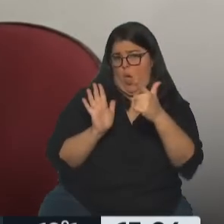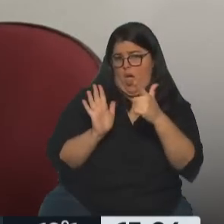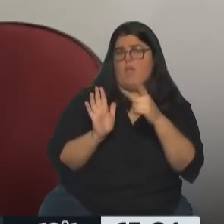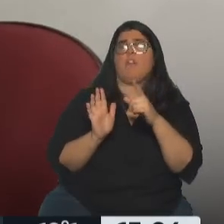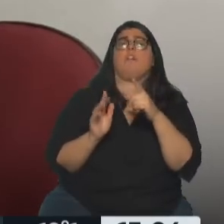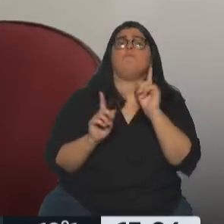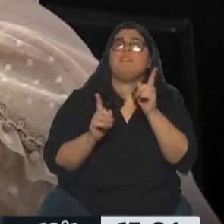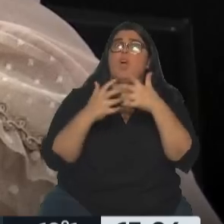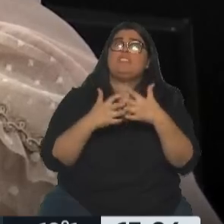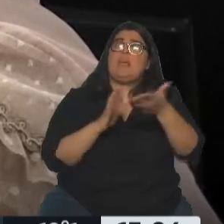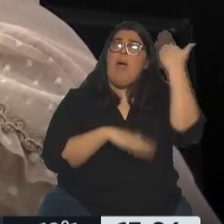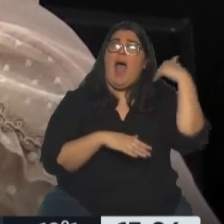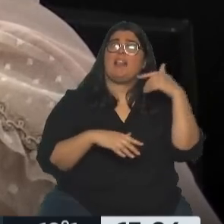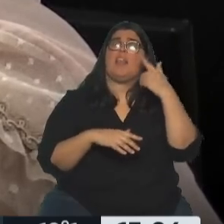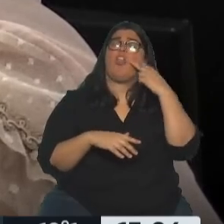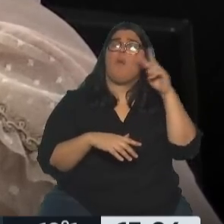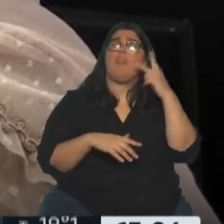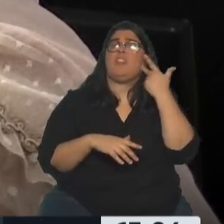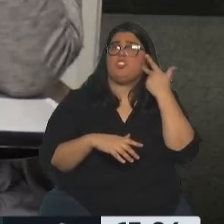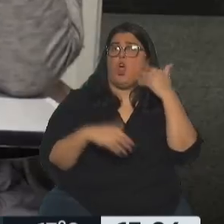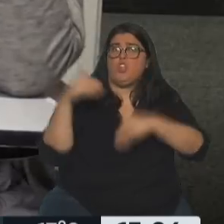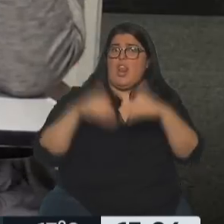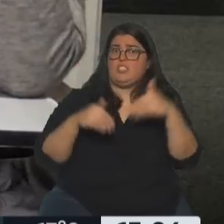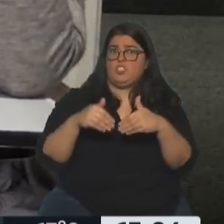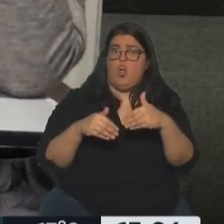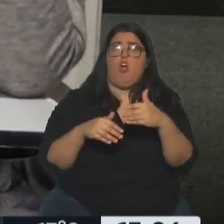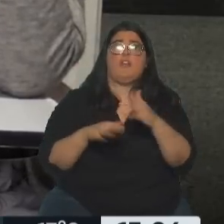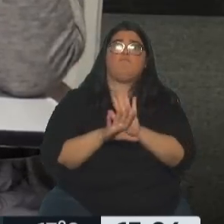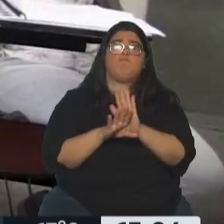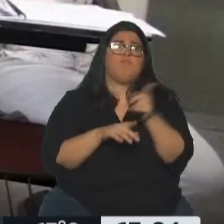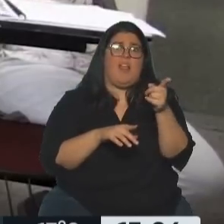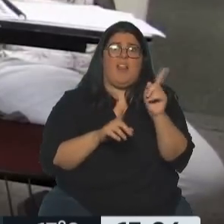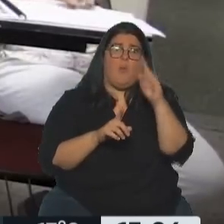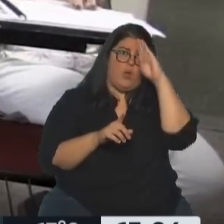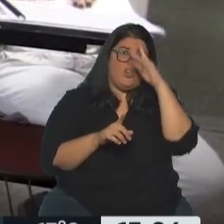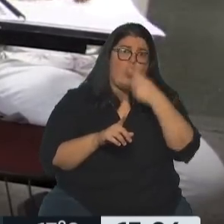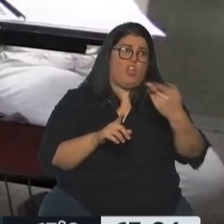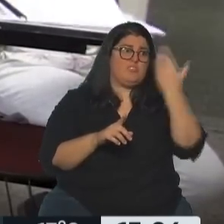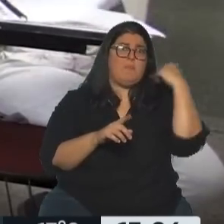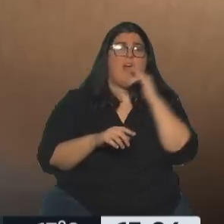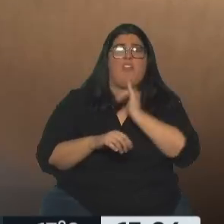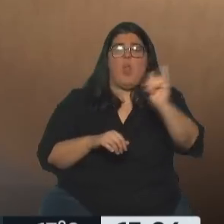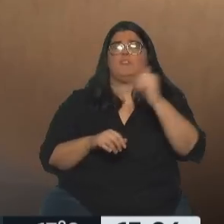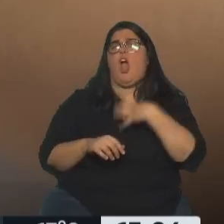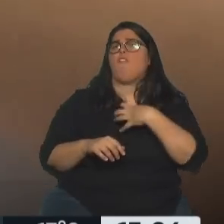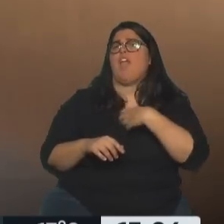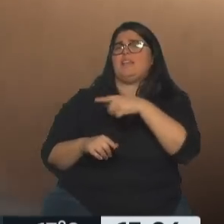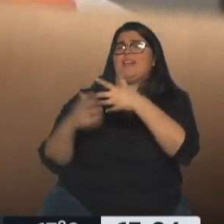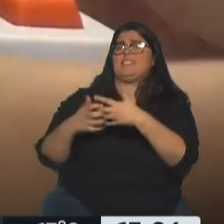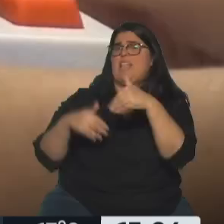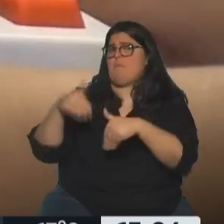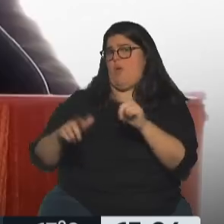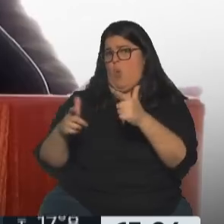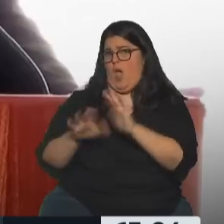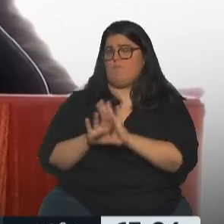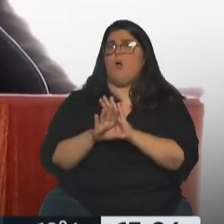elegido presidente en 2018, hace 2 semanas, denunció una supuesta falta de confiabilidad de los comicios electrónicos ante